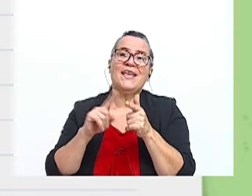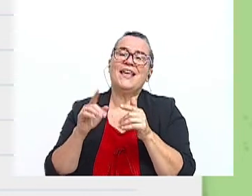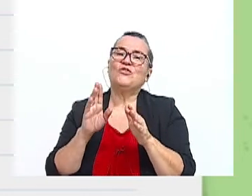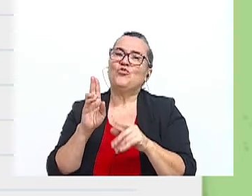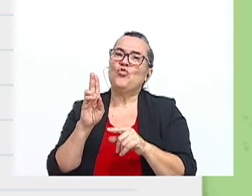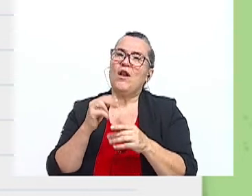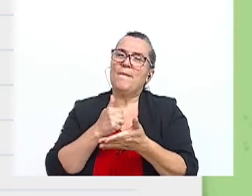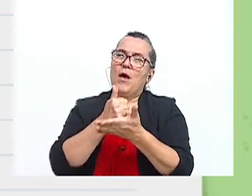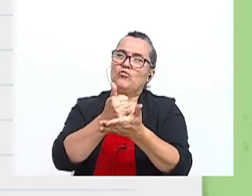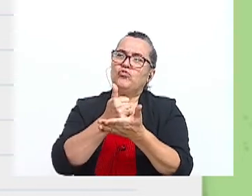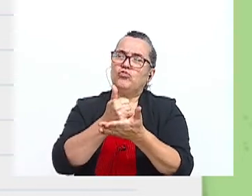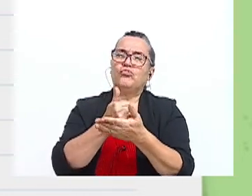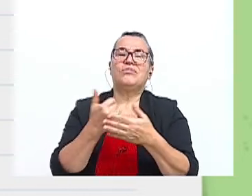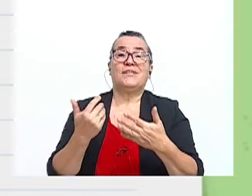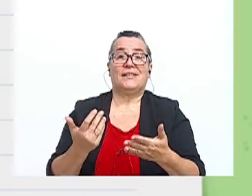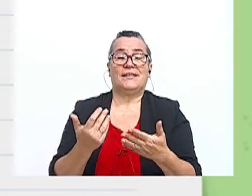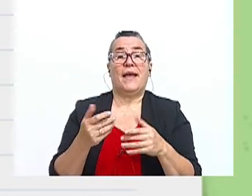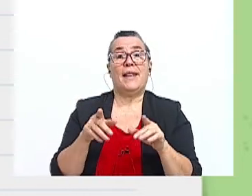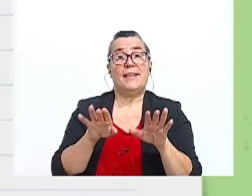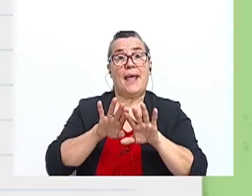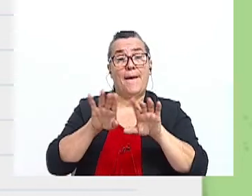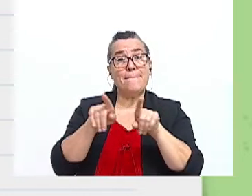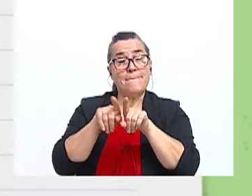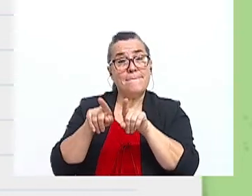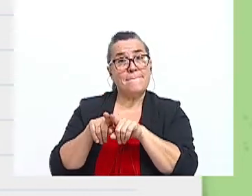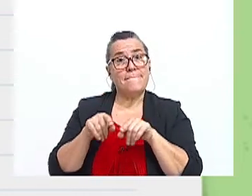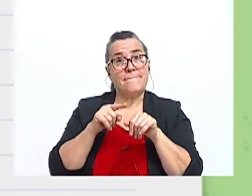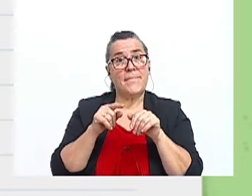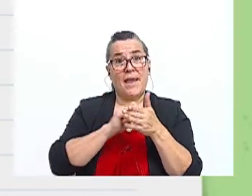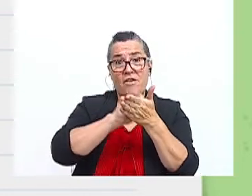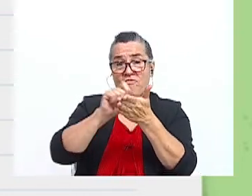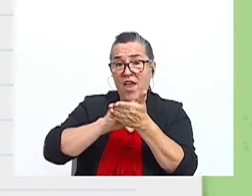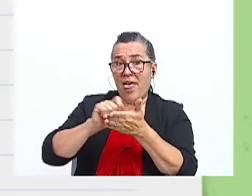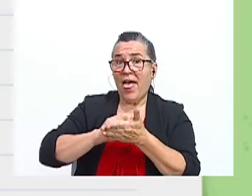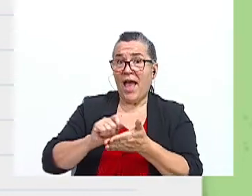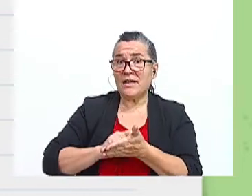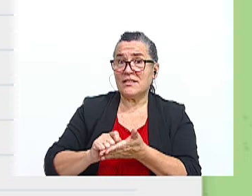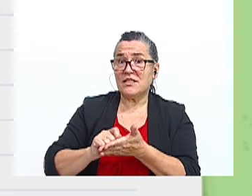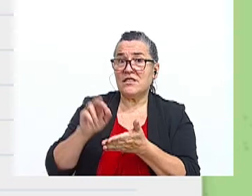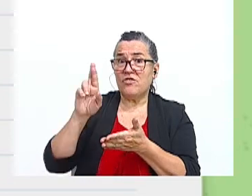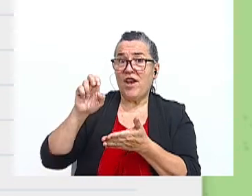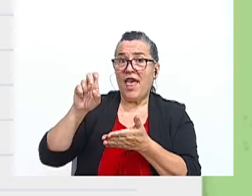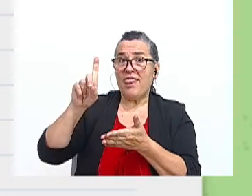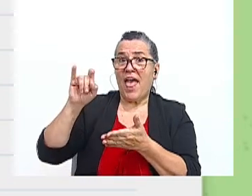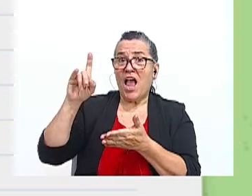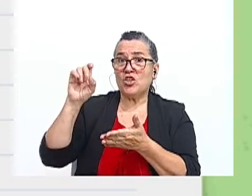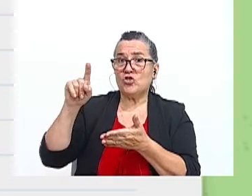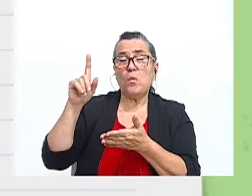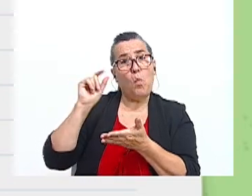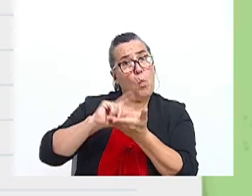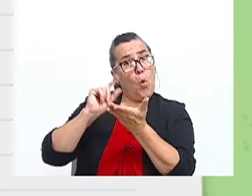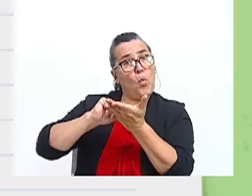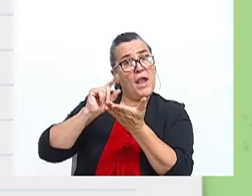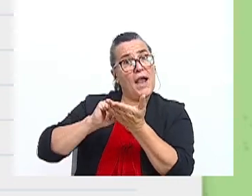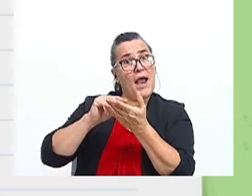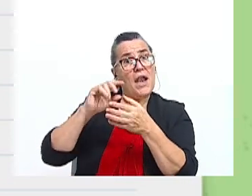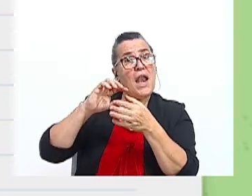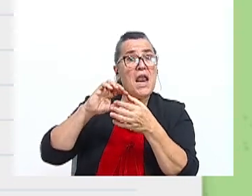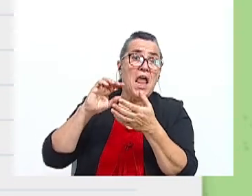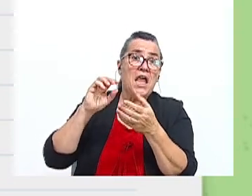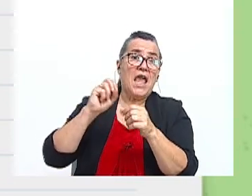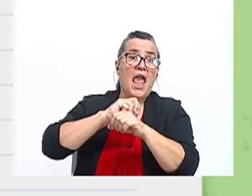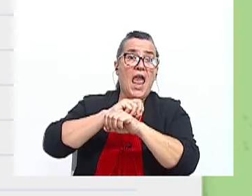en sobremanera. Aparte que esas redacciones pueden incluso publicarlas en sus redes